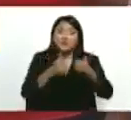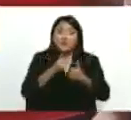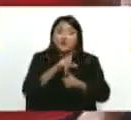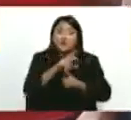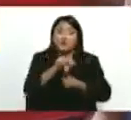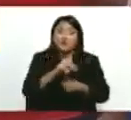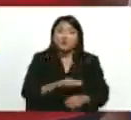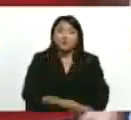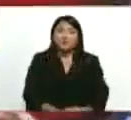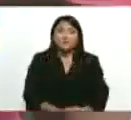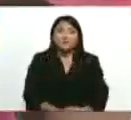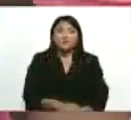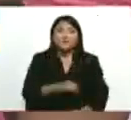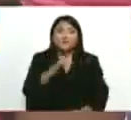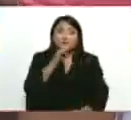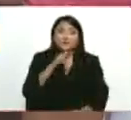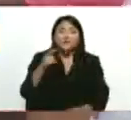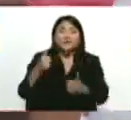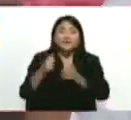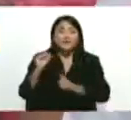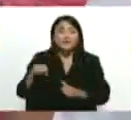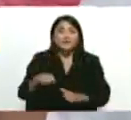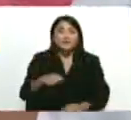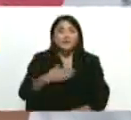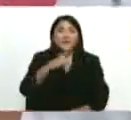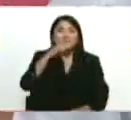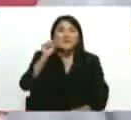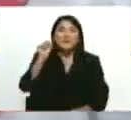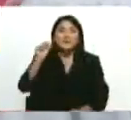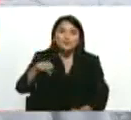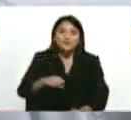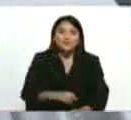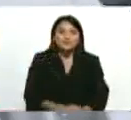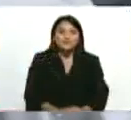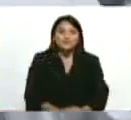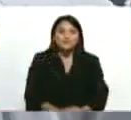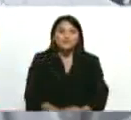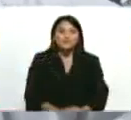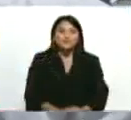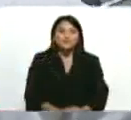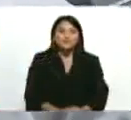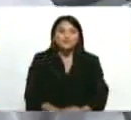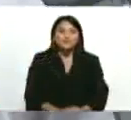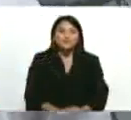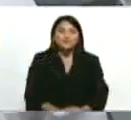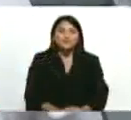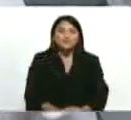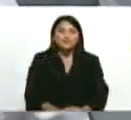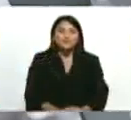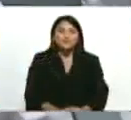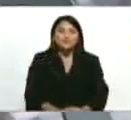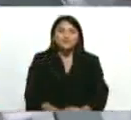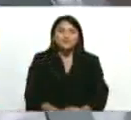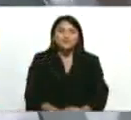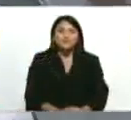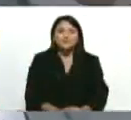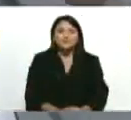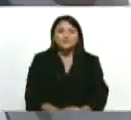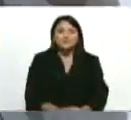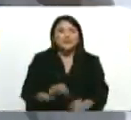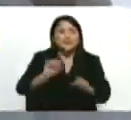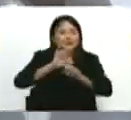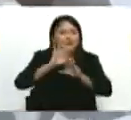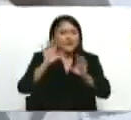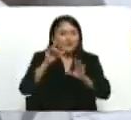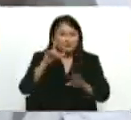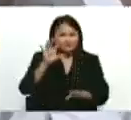¿Y quién va? ¿No te vista? ¿Y quién va? Eso está clarito, ¿ah? ¿Eh?